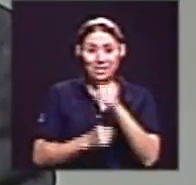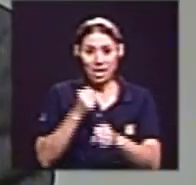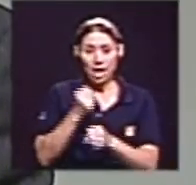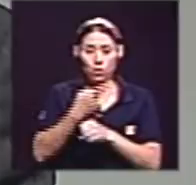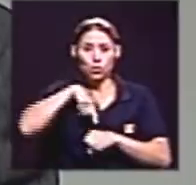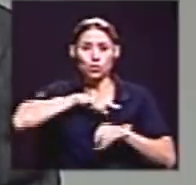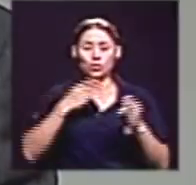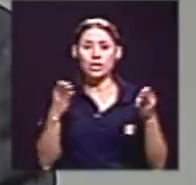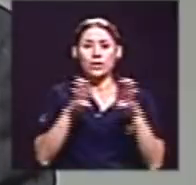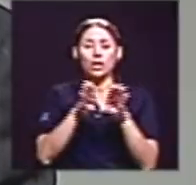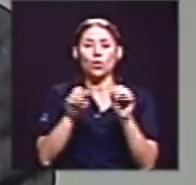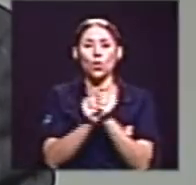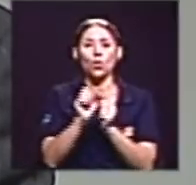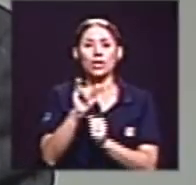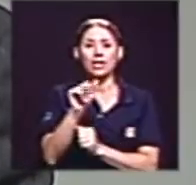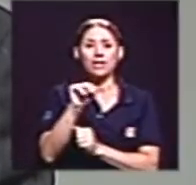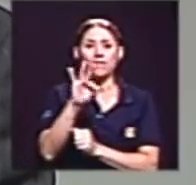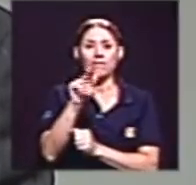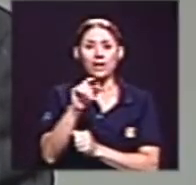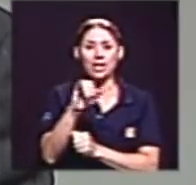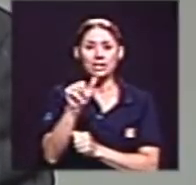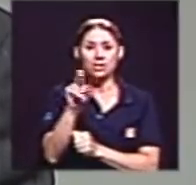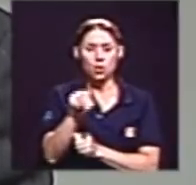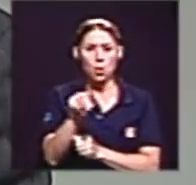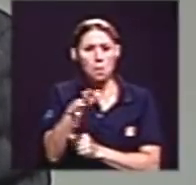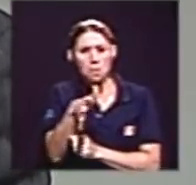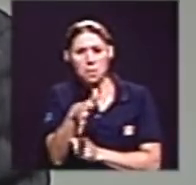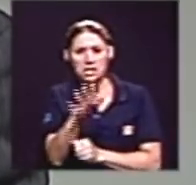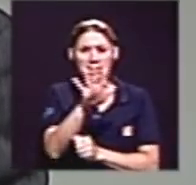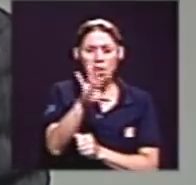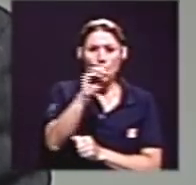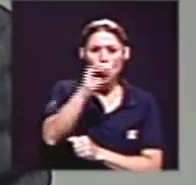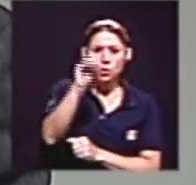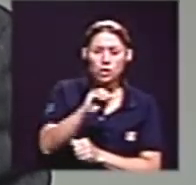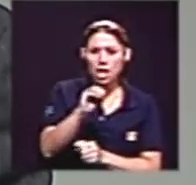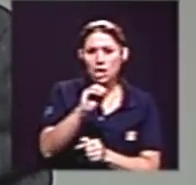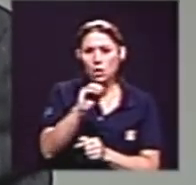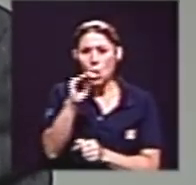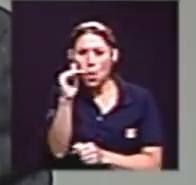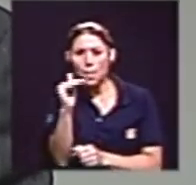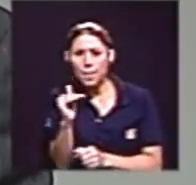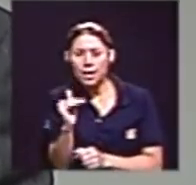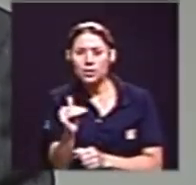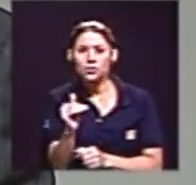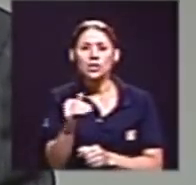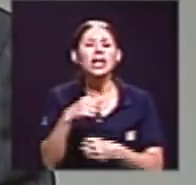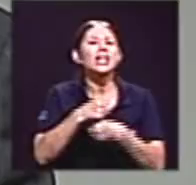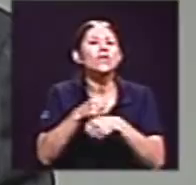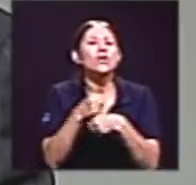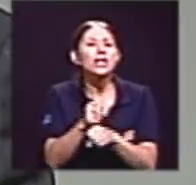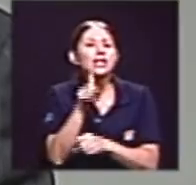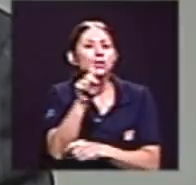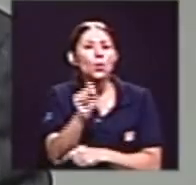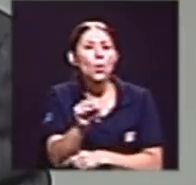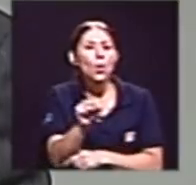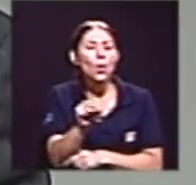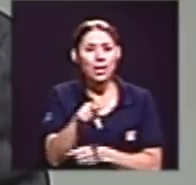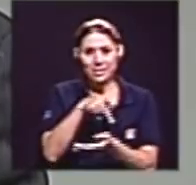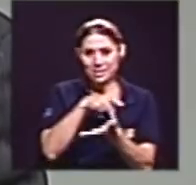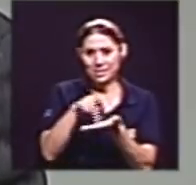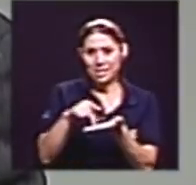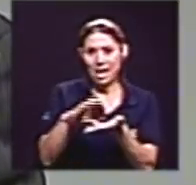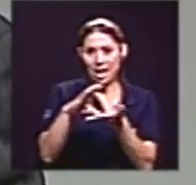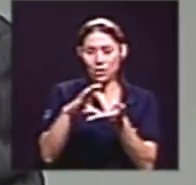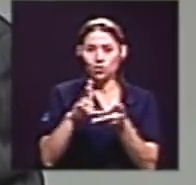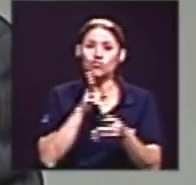andará más o menos el 5%, yo espero que menos del 5%, de lo que hizo fue que los salarios reales, la gente que estaba